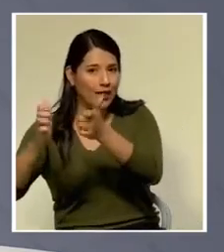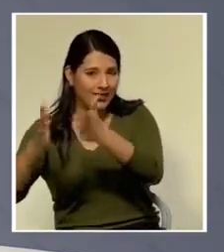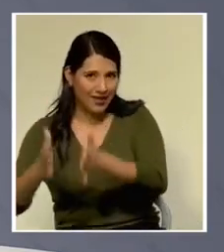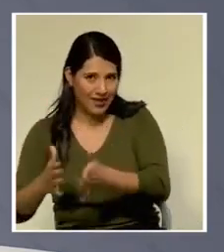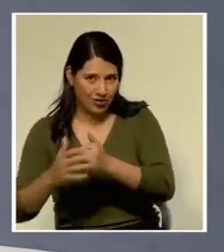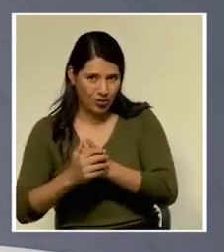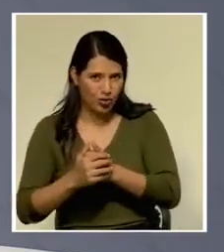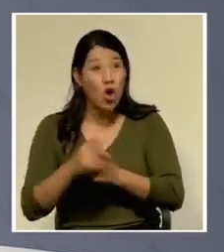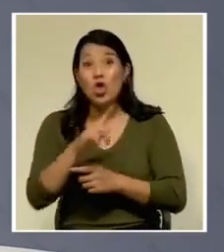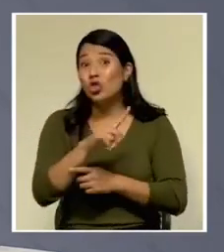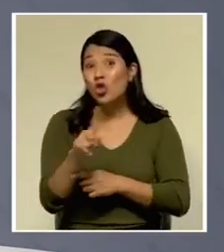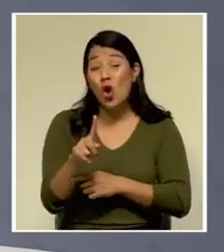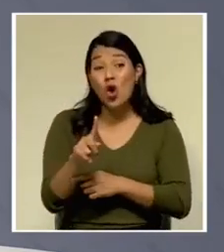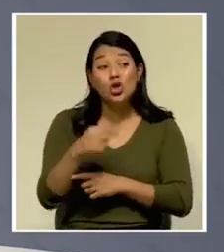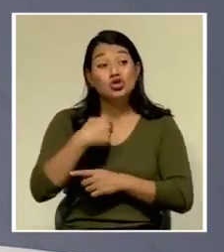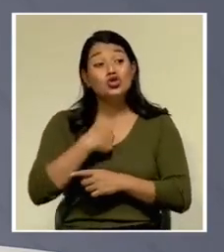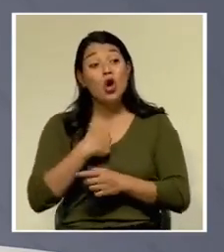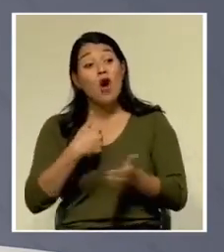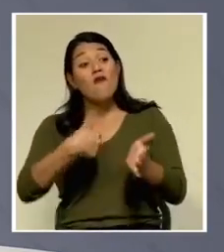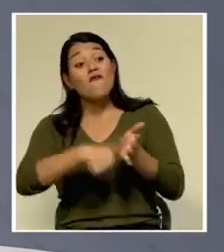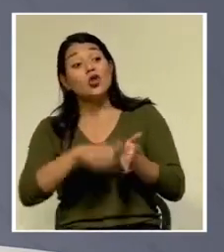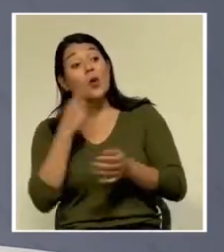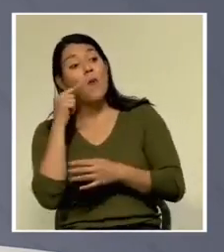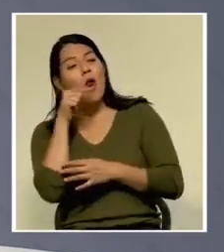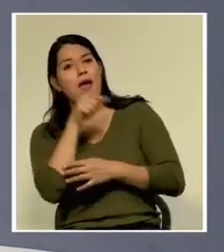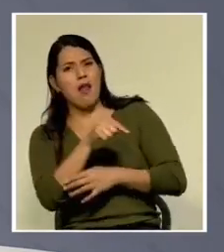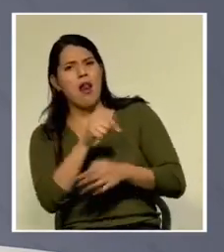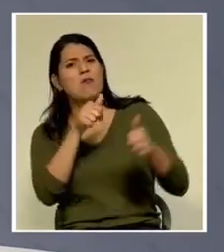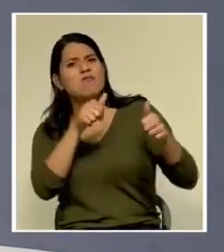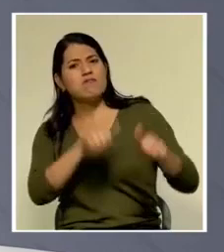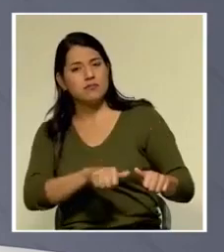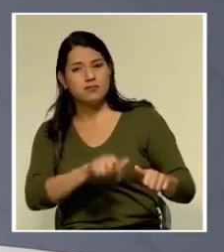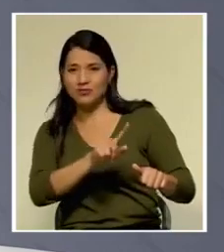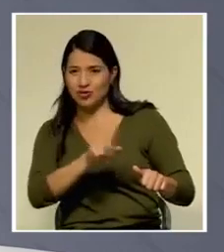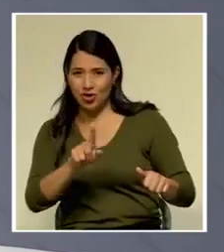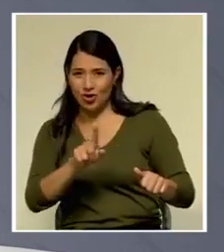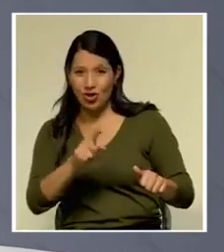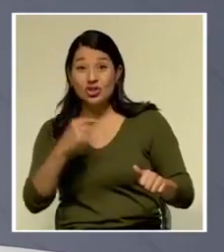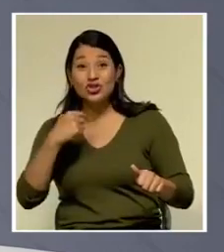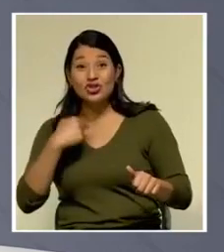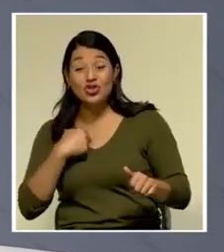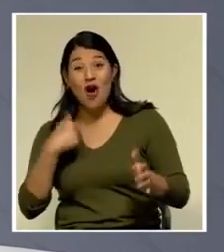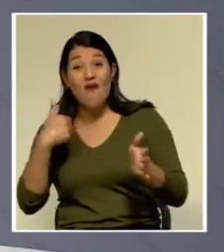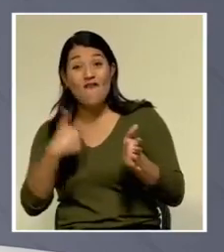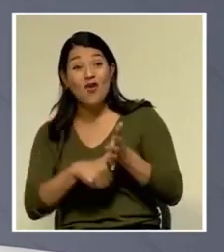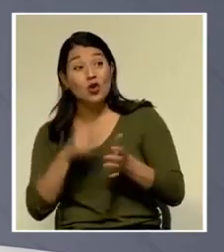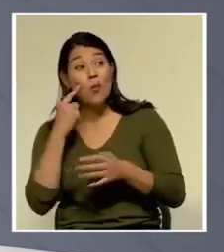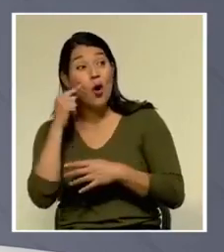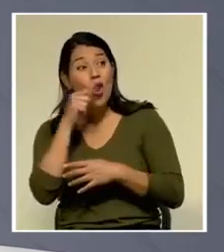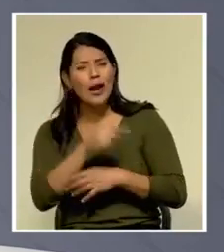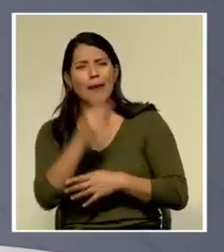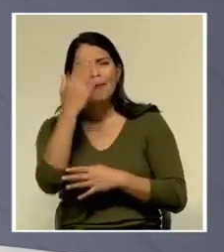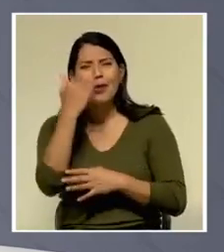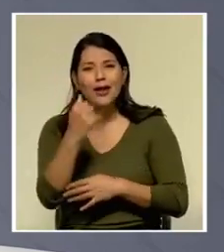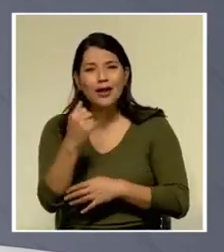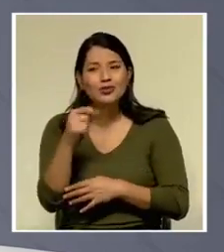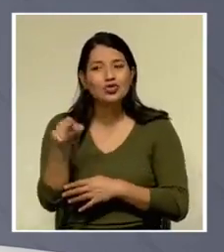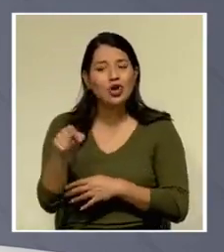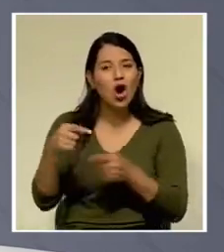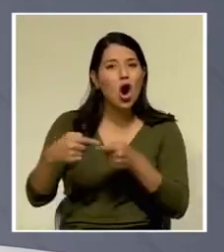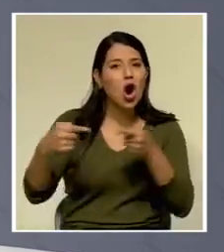de. Y esto hay que decirlo sin ningún problema, por la evidencia empírica así no lo